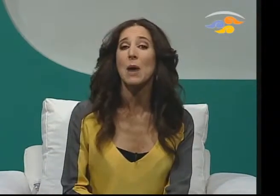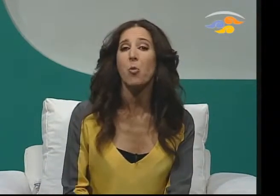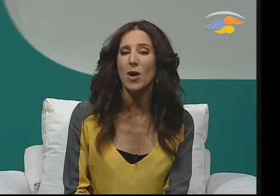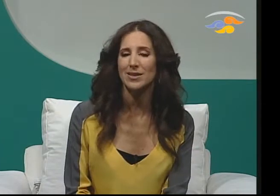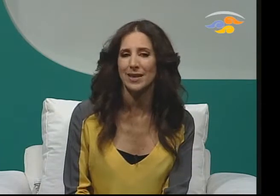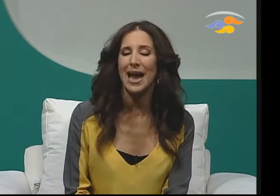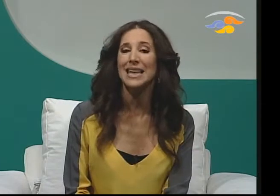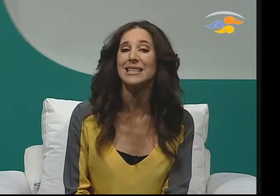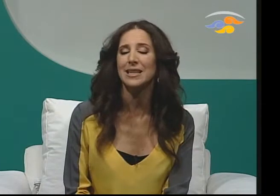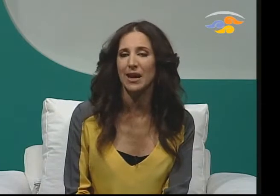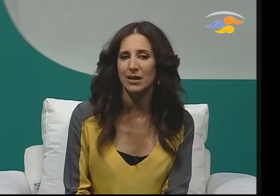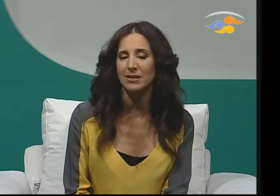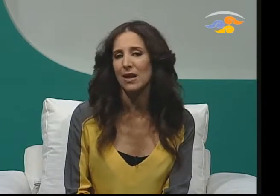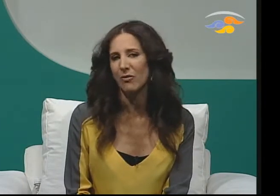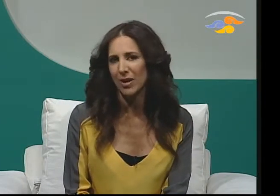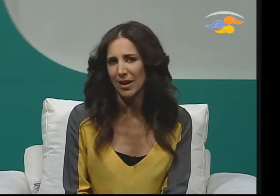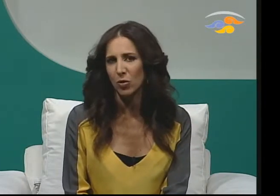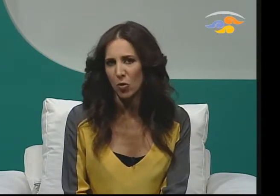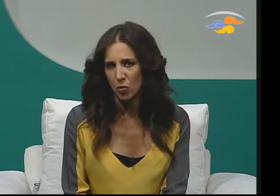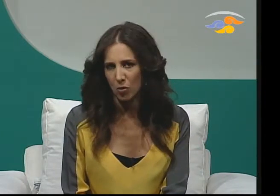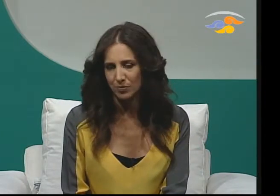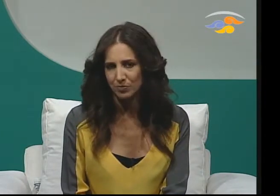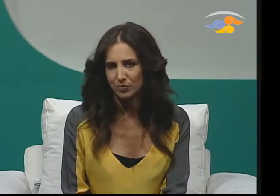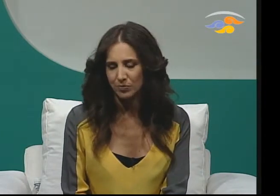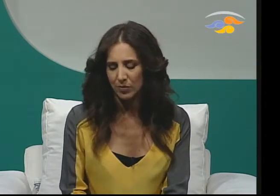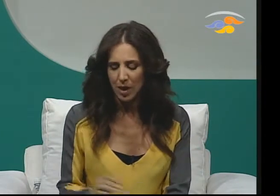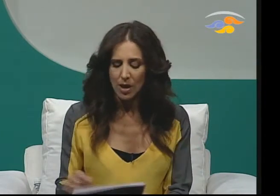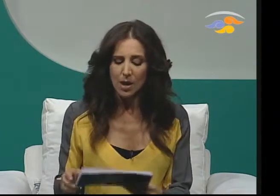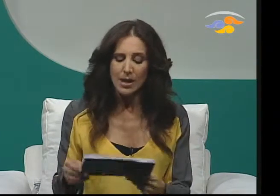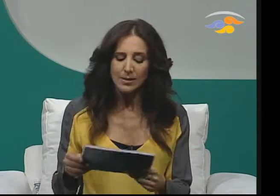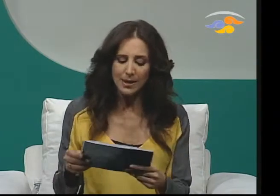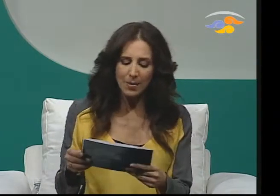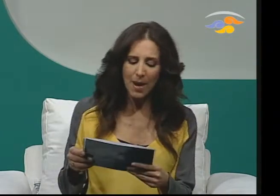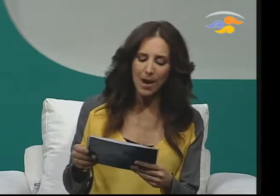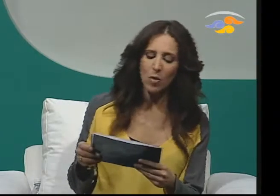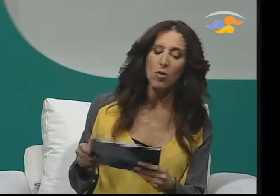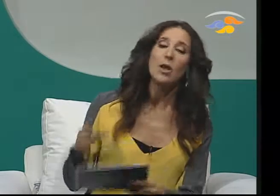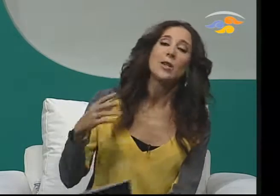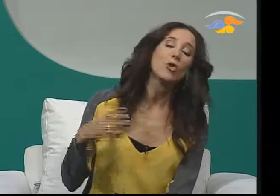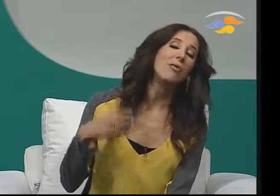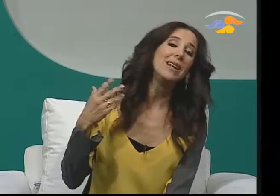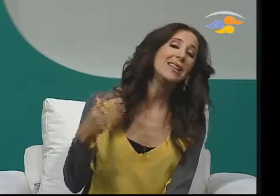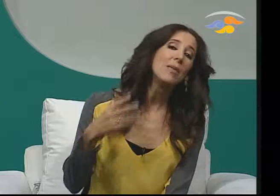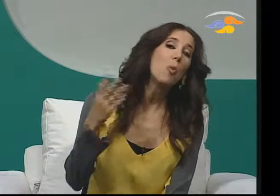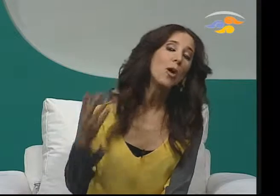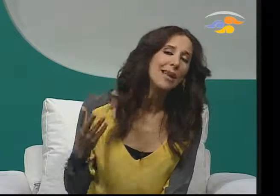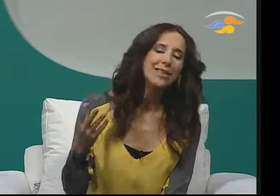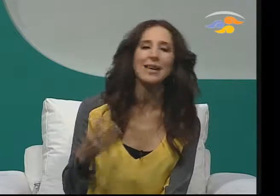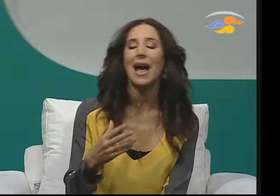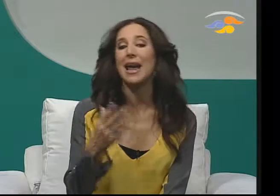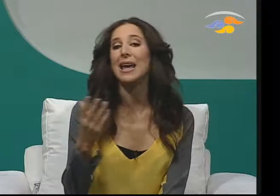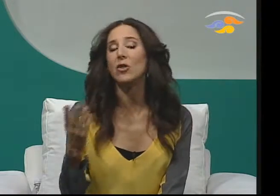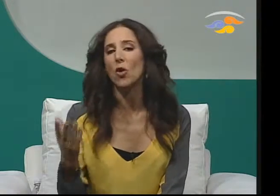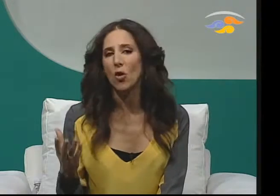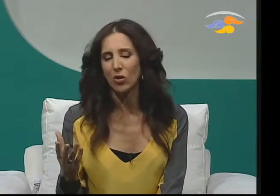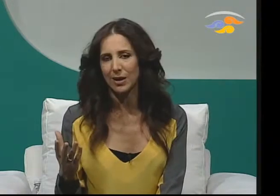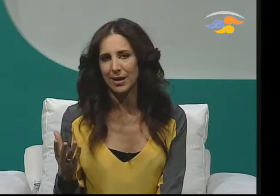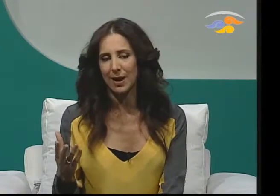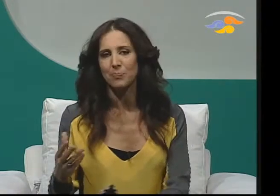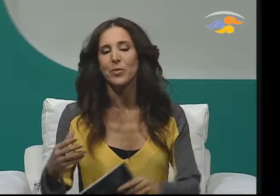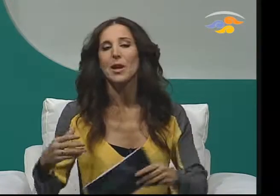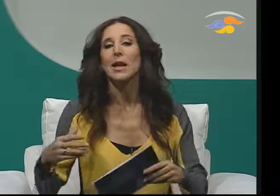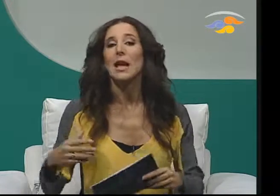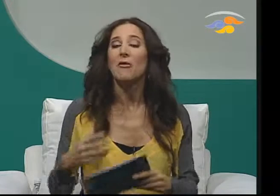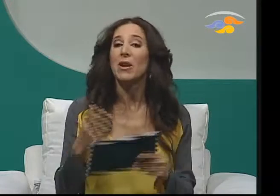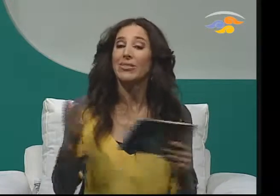después de la apuesta izquierdista de Fernando Lugo. Sin embargo, su afinidad política e